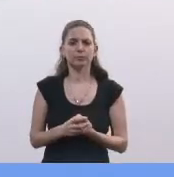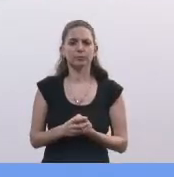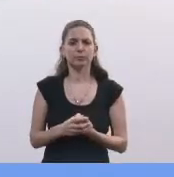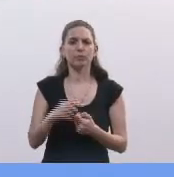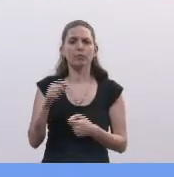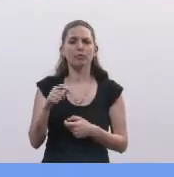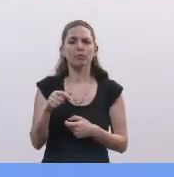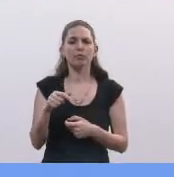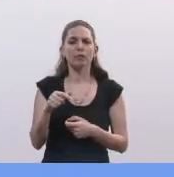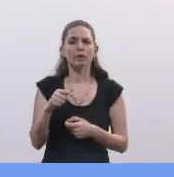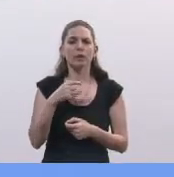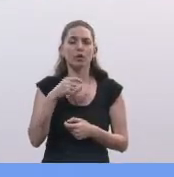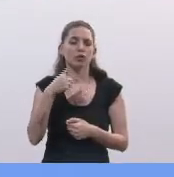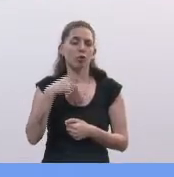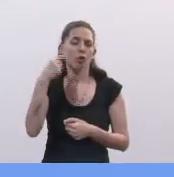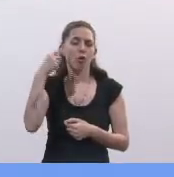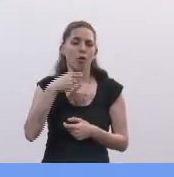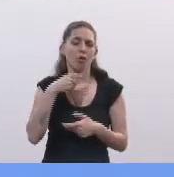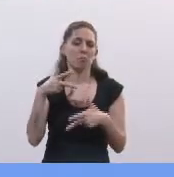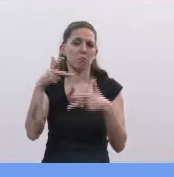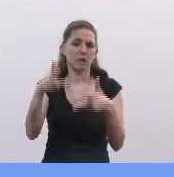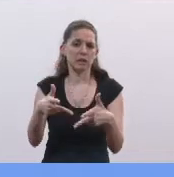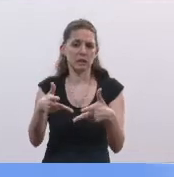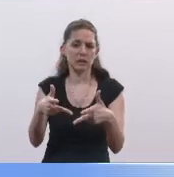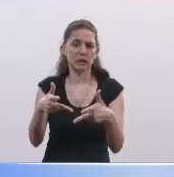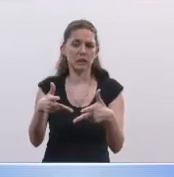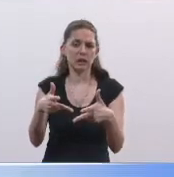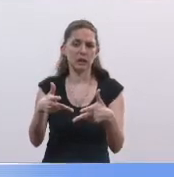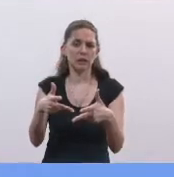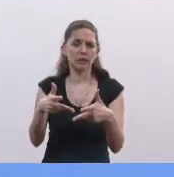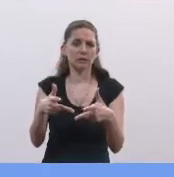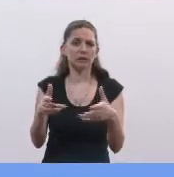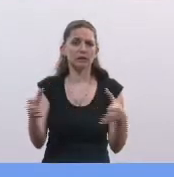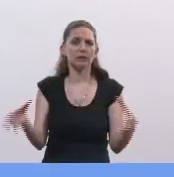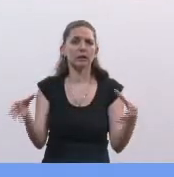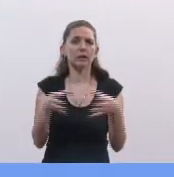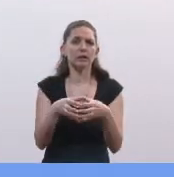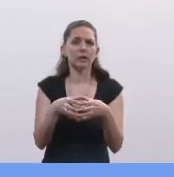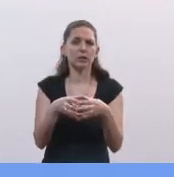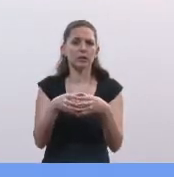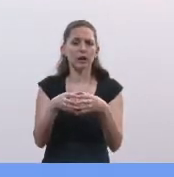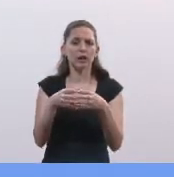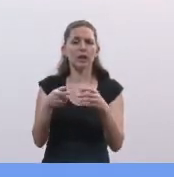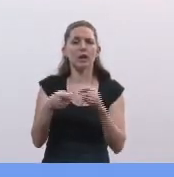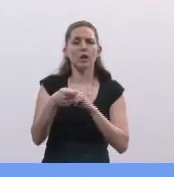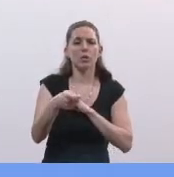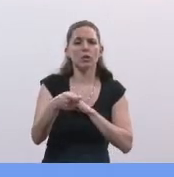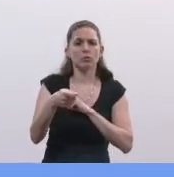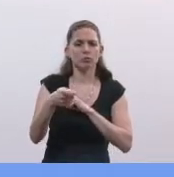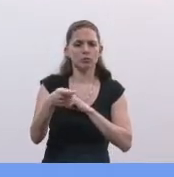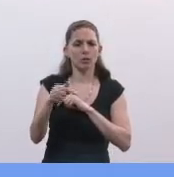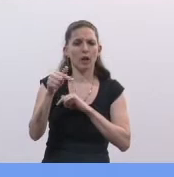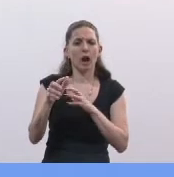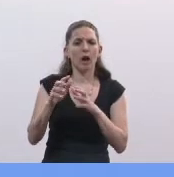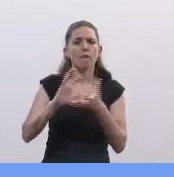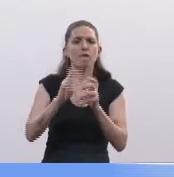etcétera. Y lo quiero llevar al sentido práctico. Tribunal de enjuiciamiento. Es decir, o el método